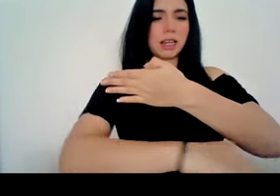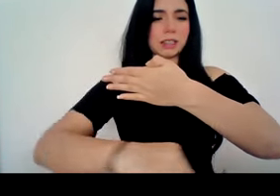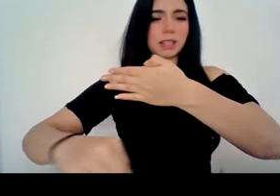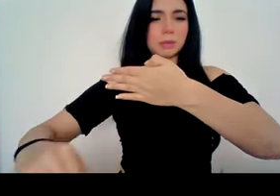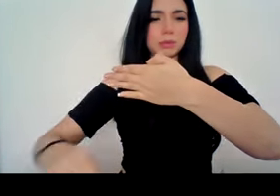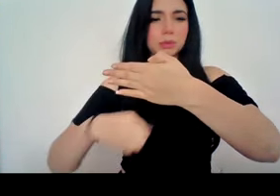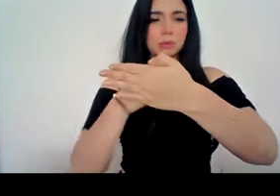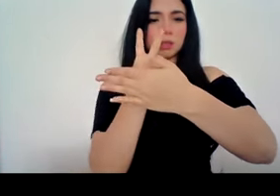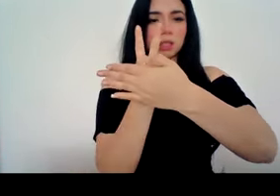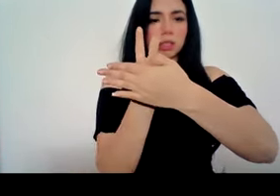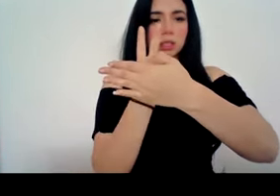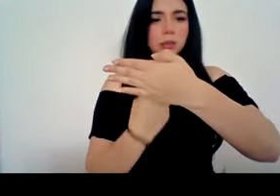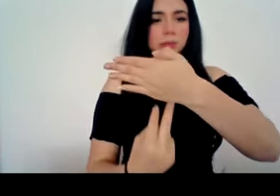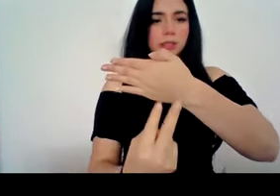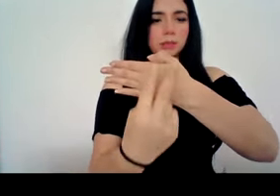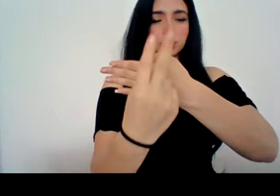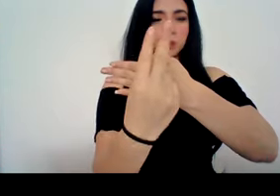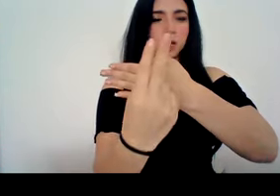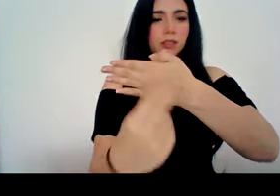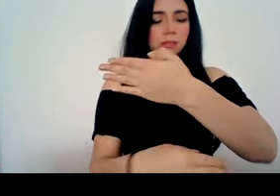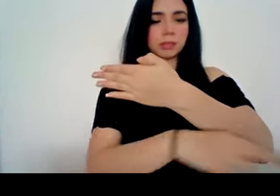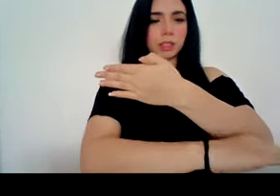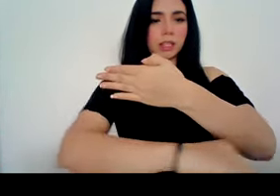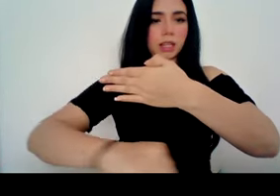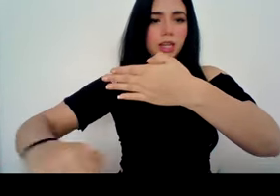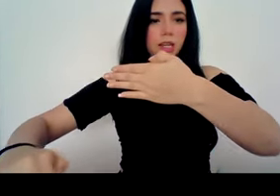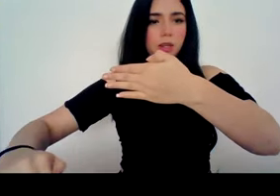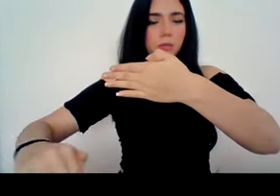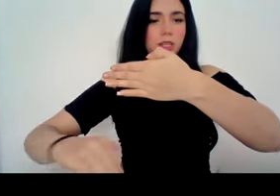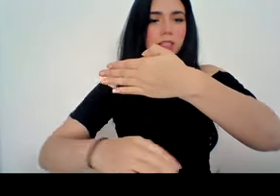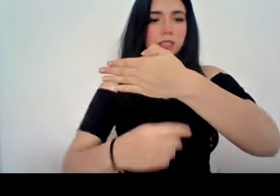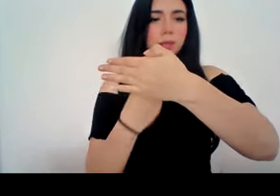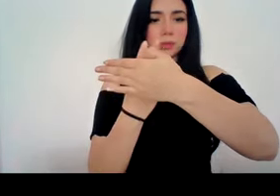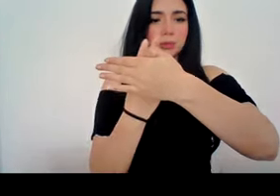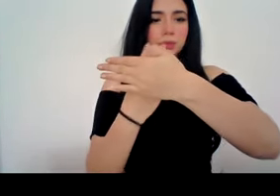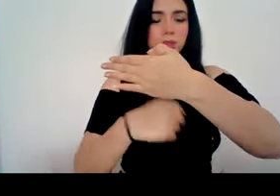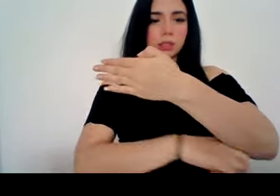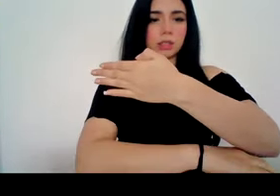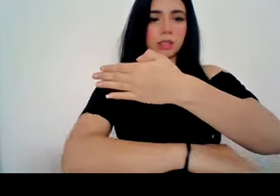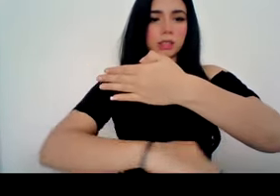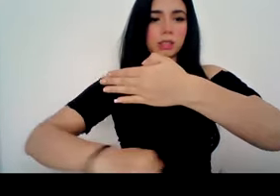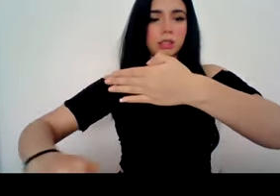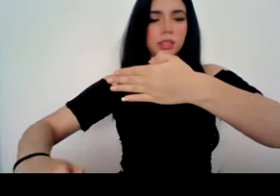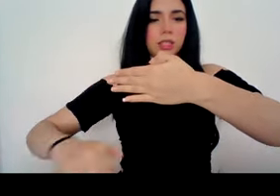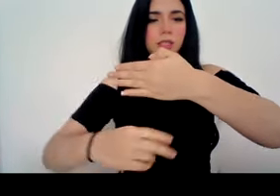Y arrastramos. Pasamos igual y como que arrastramos.